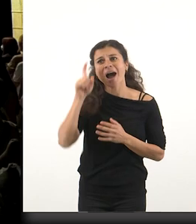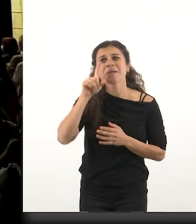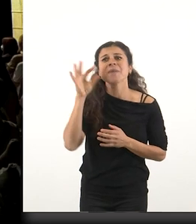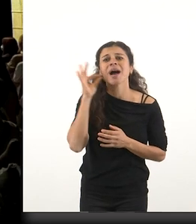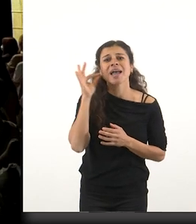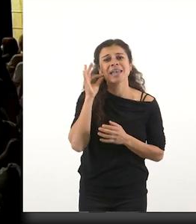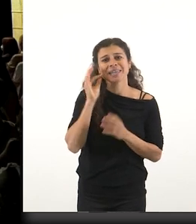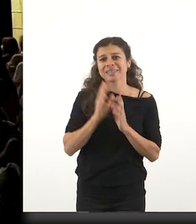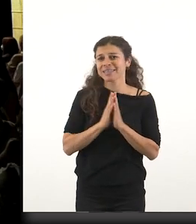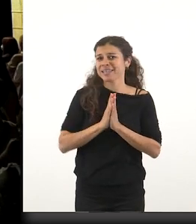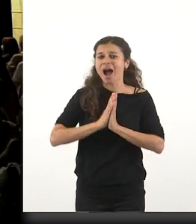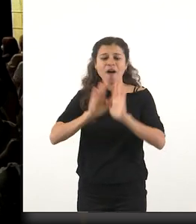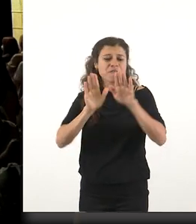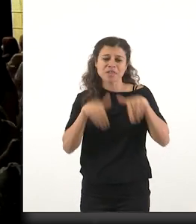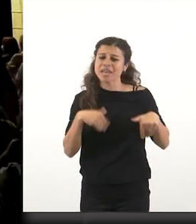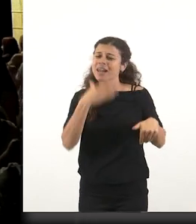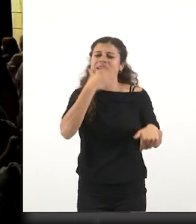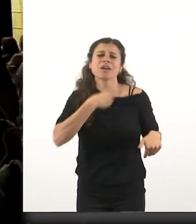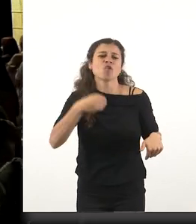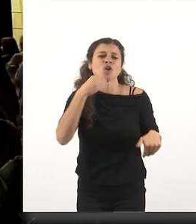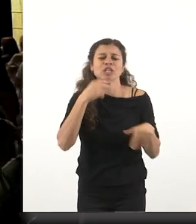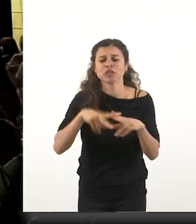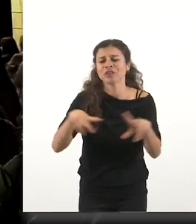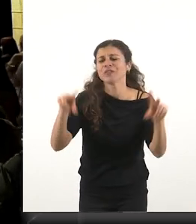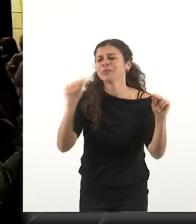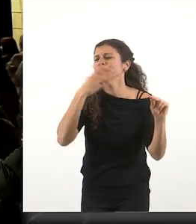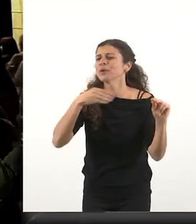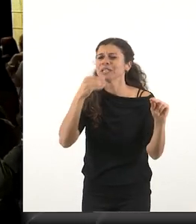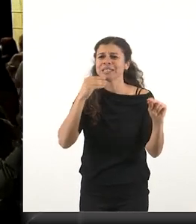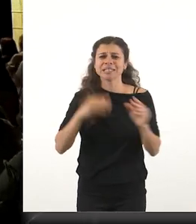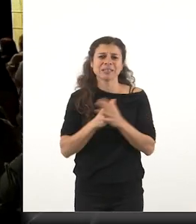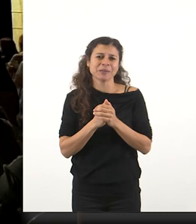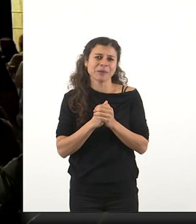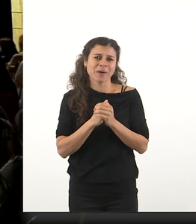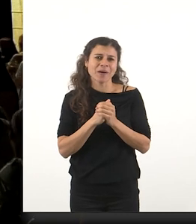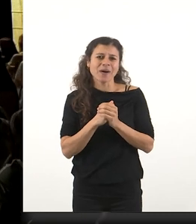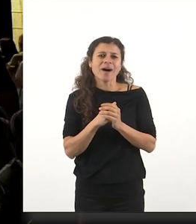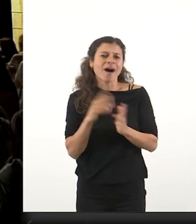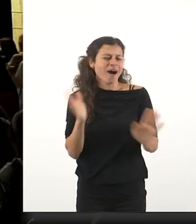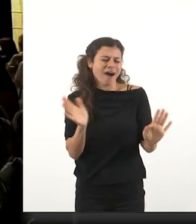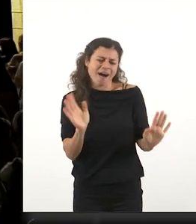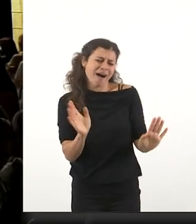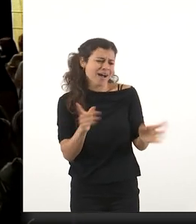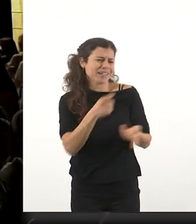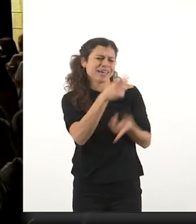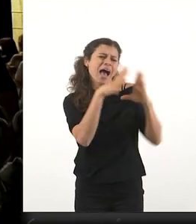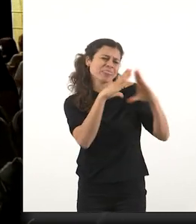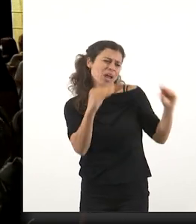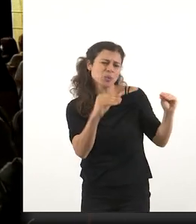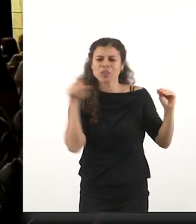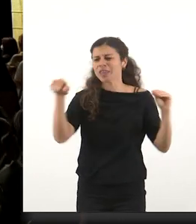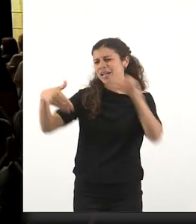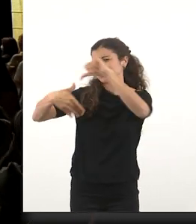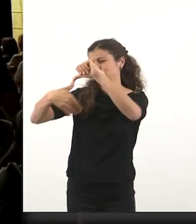Dios, parece una telenovela. Yo me muero con ella. Me muero con ella. Andaluza, con el sudaca. Yo...